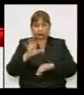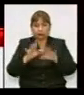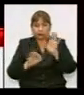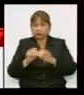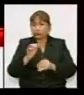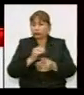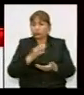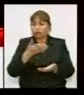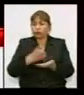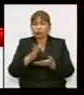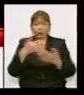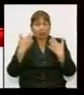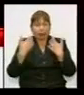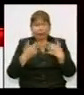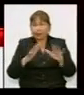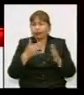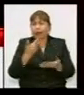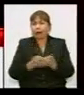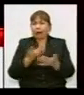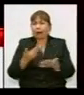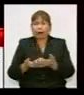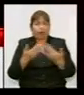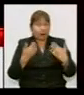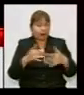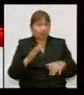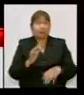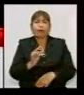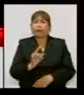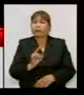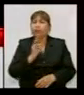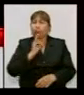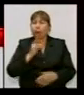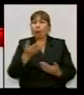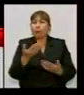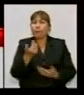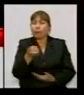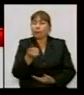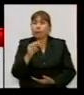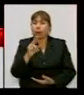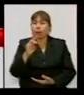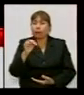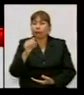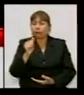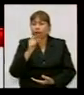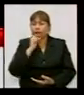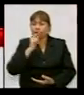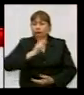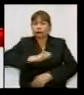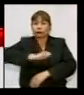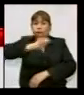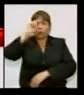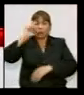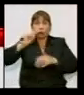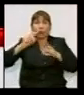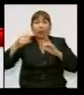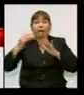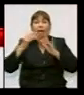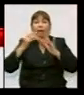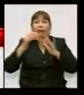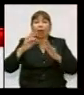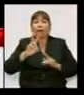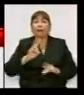De igual manera, ya existe guerra entre los estados, lo dijo el almirante Arnaez, Stuxnet, el primer virus que atacó la parte